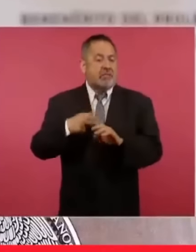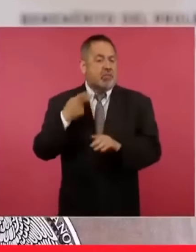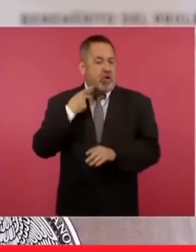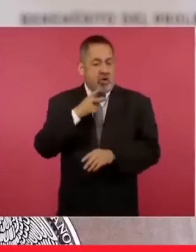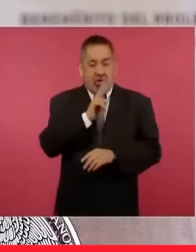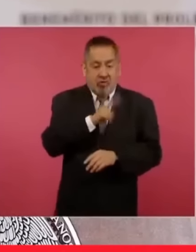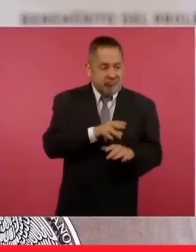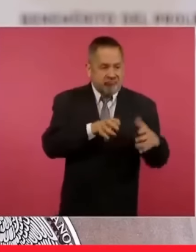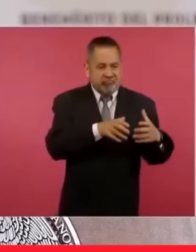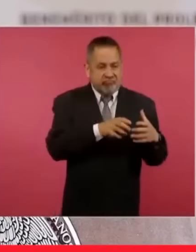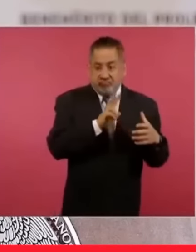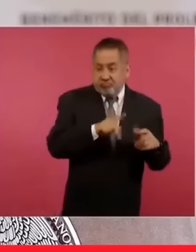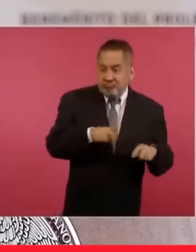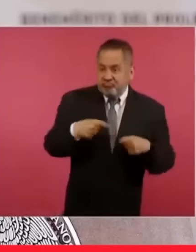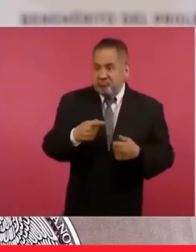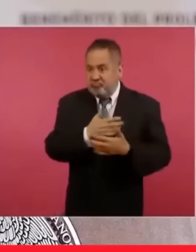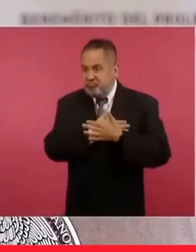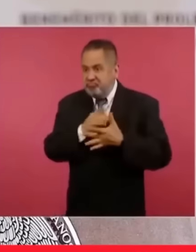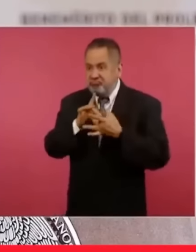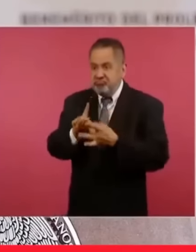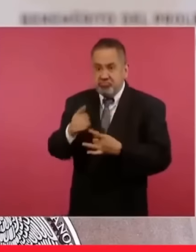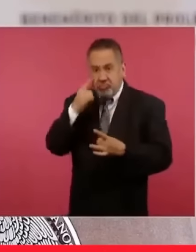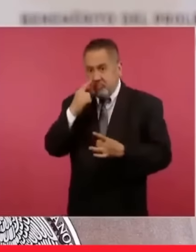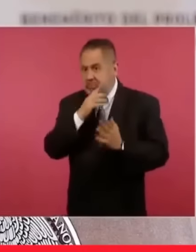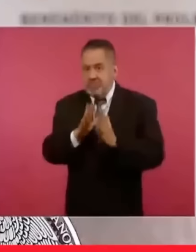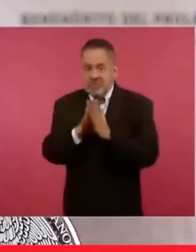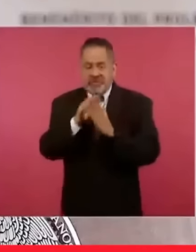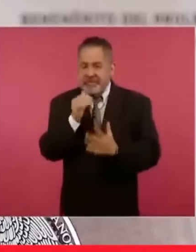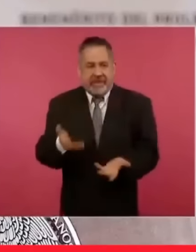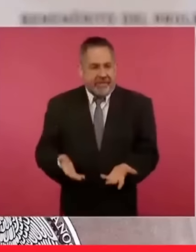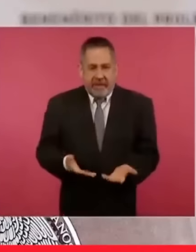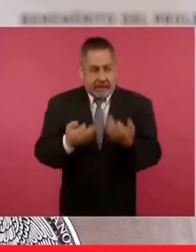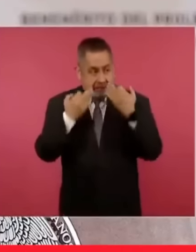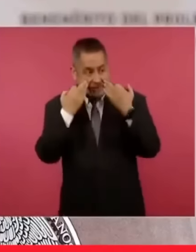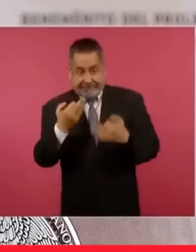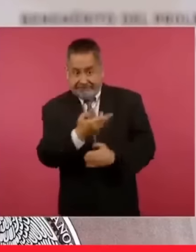democracia ni con la democracia. Y esto también, que